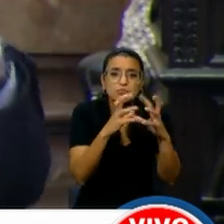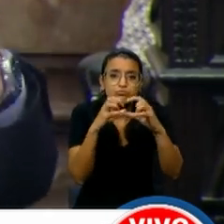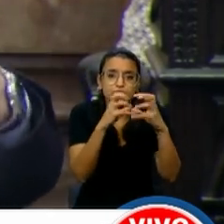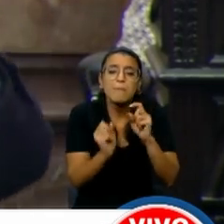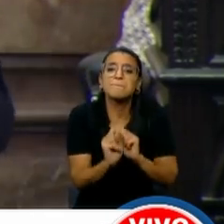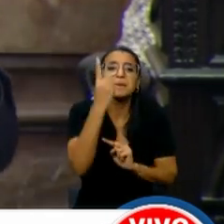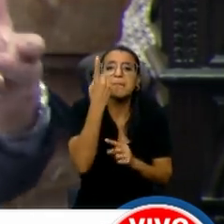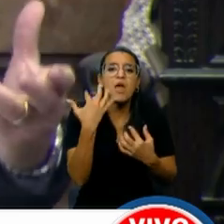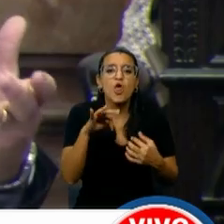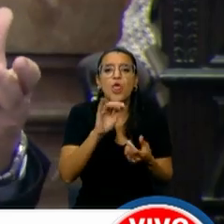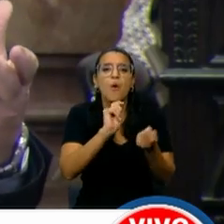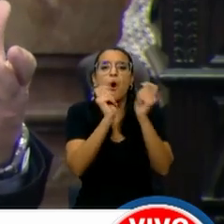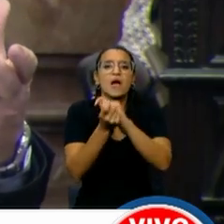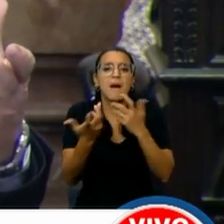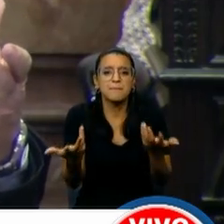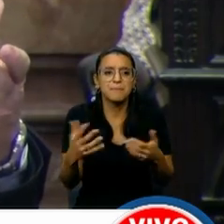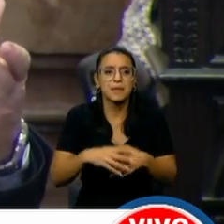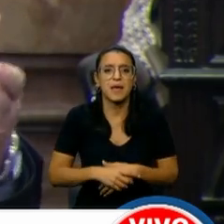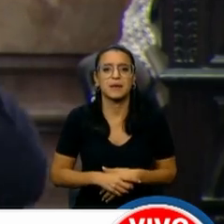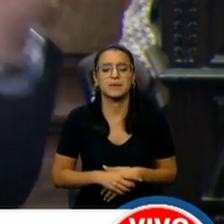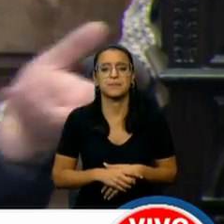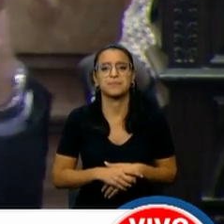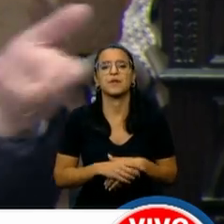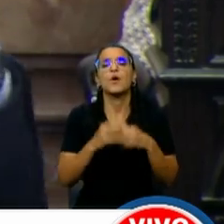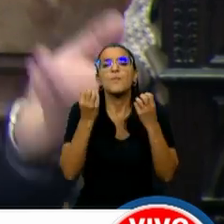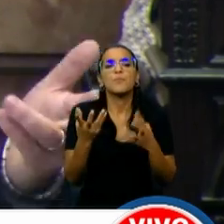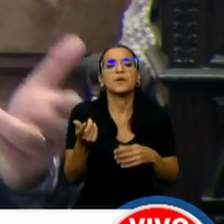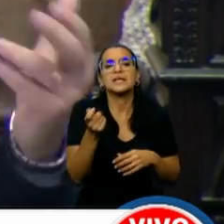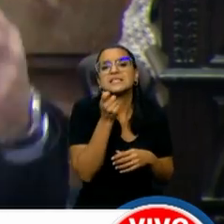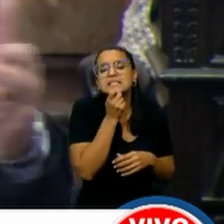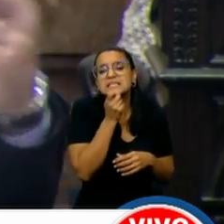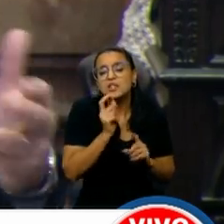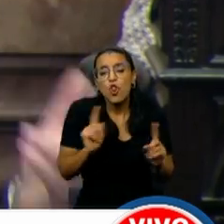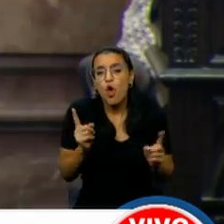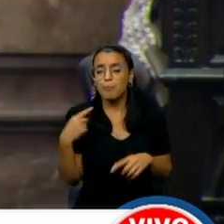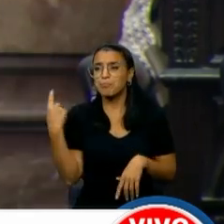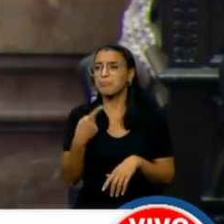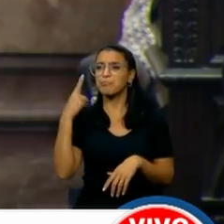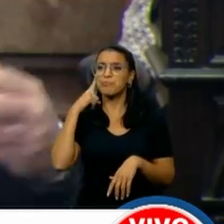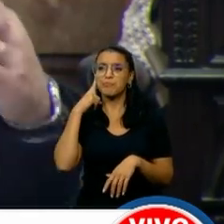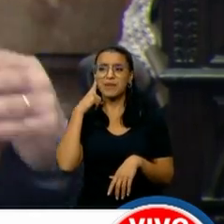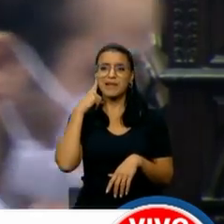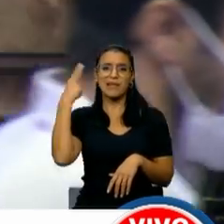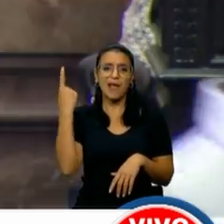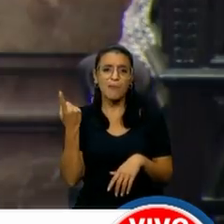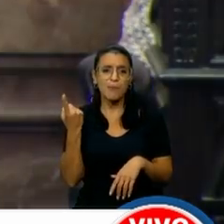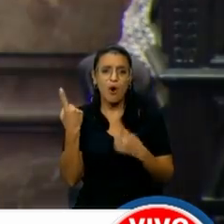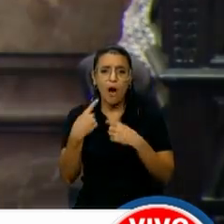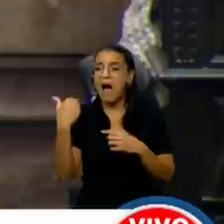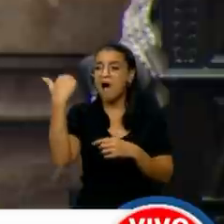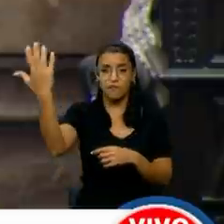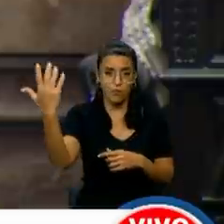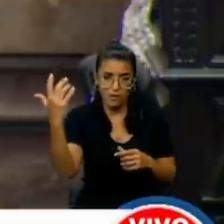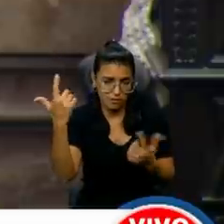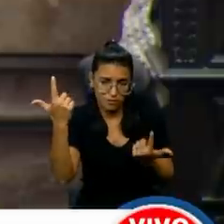primero que deberíamos modificar porque si no vamos a estar creyendo cosas que afuera no